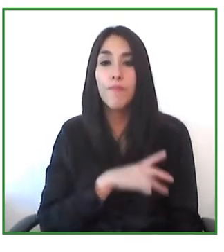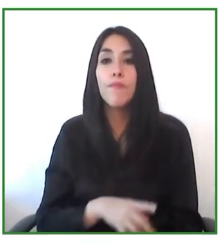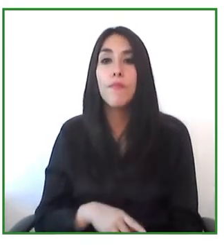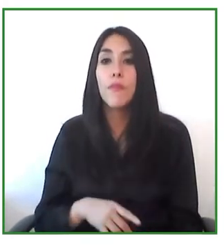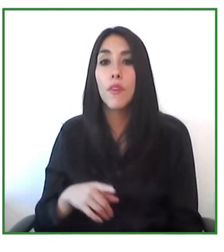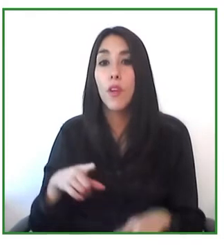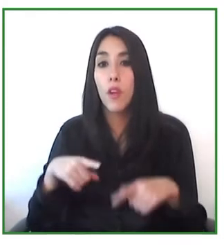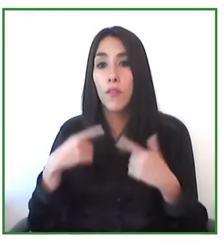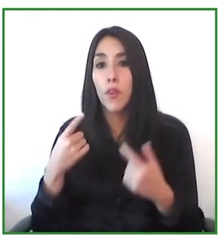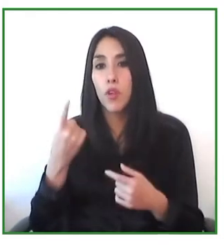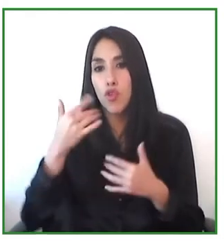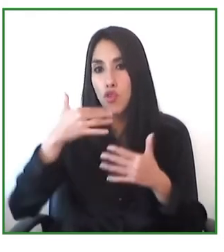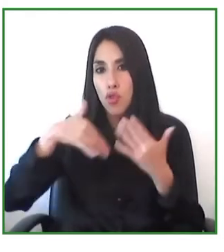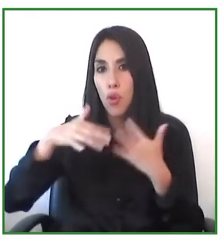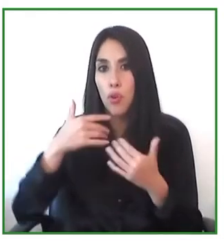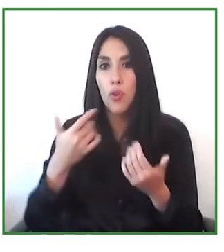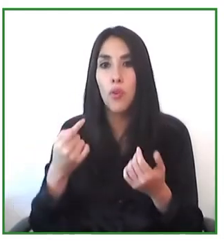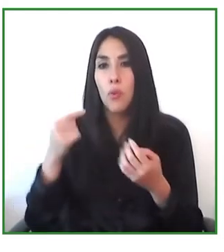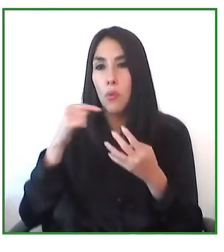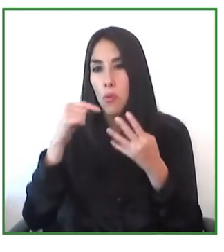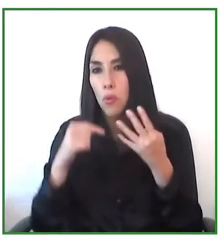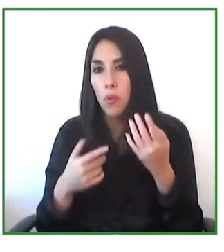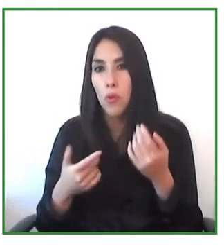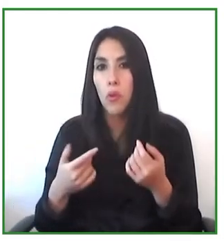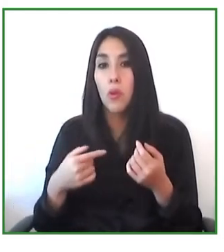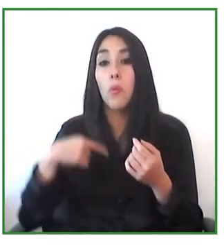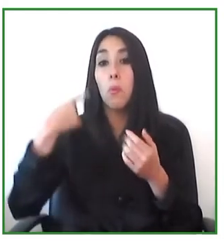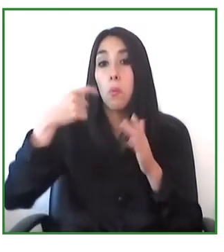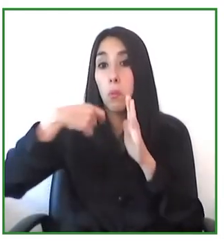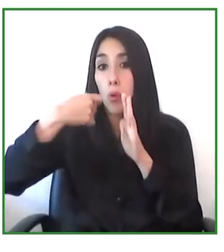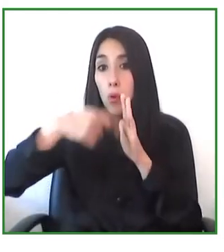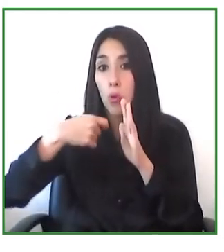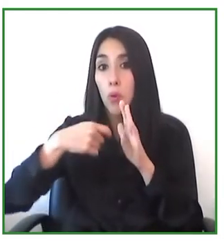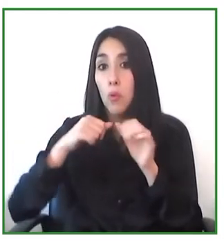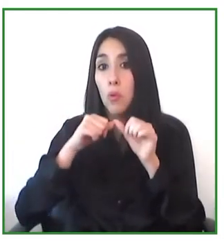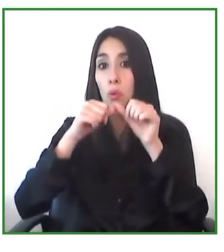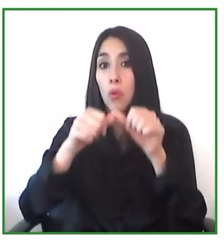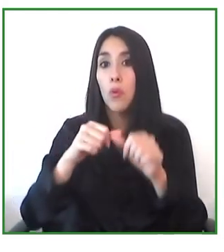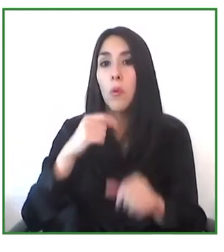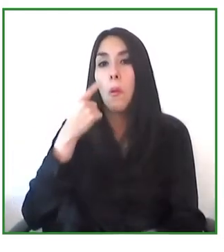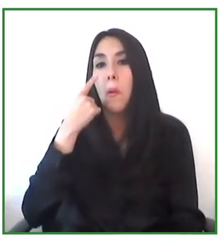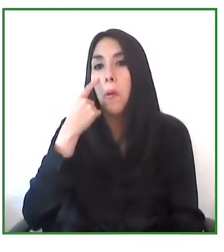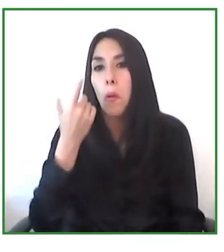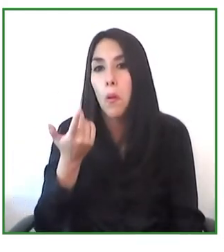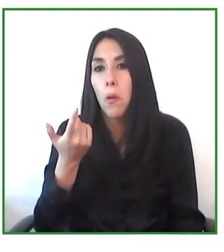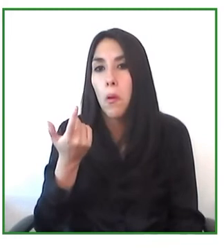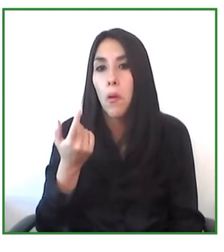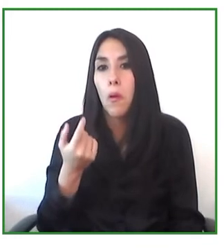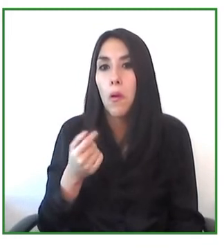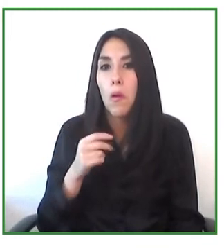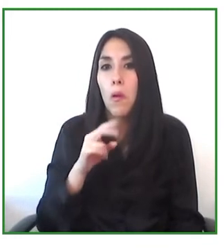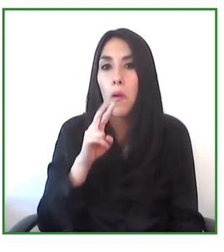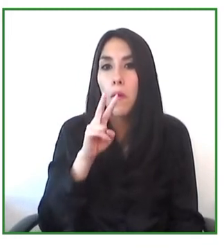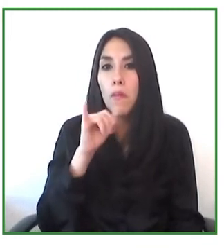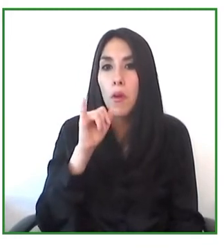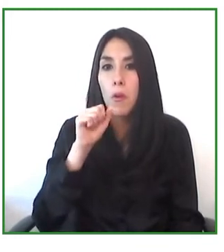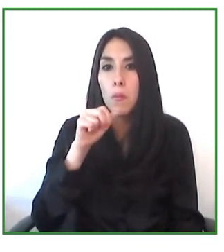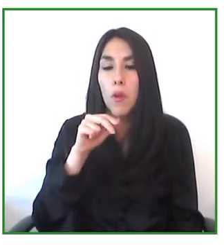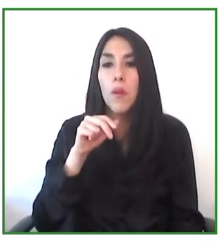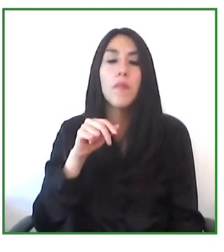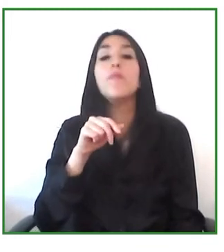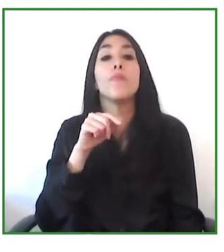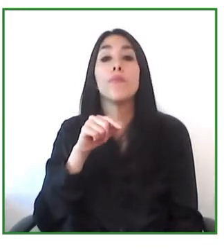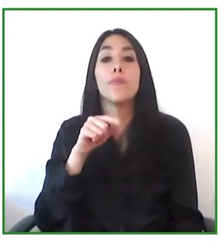sea sostenible en el tiempo. Preguntémosle a William ahora, ¿cómo ve él esta posibilidad de replicabilidad, de